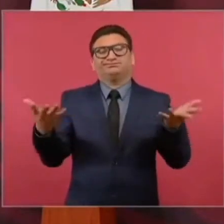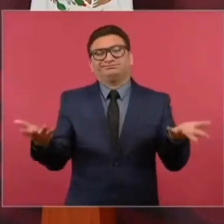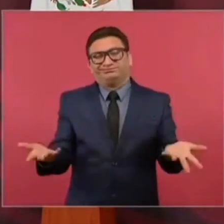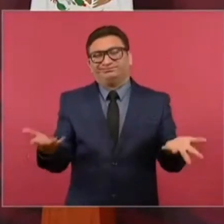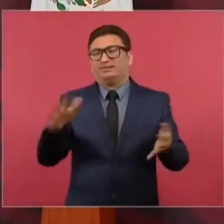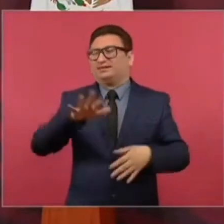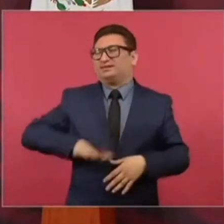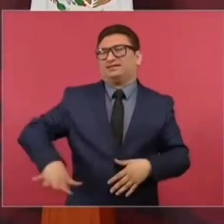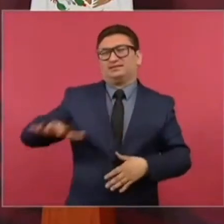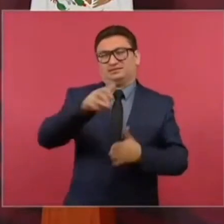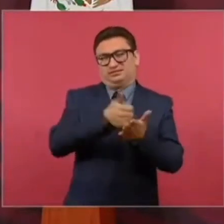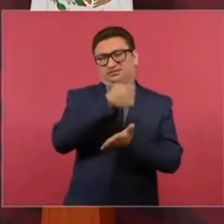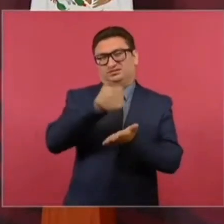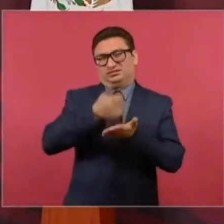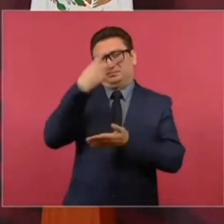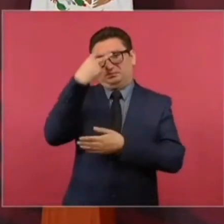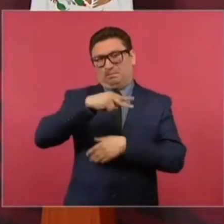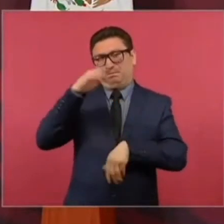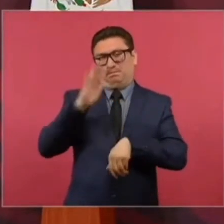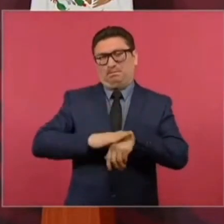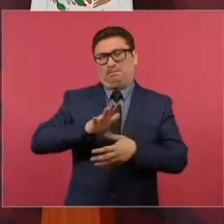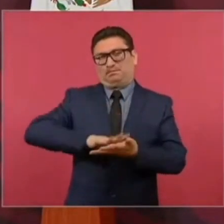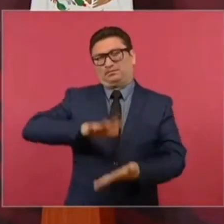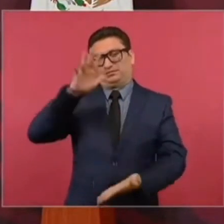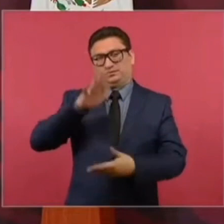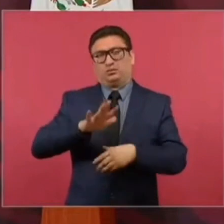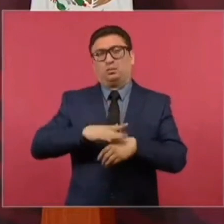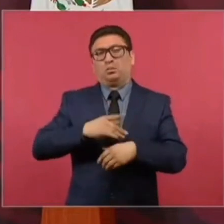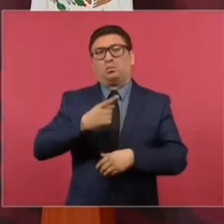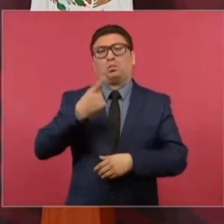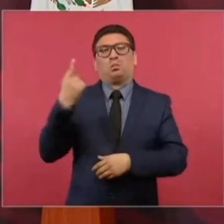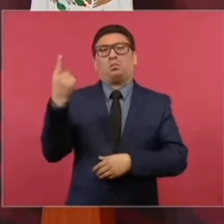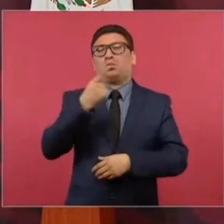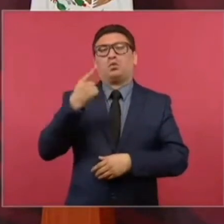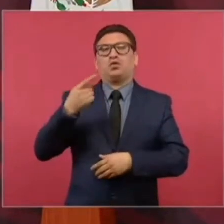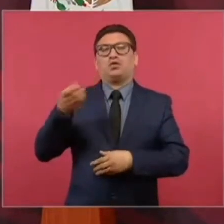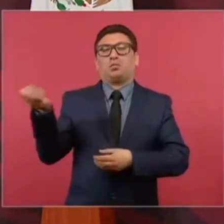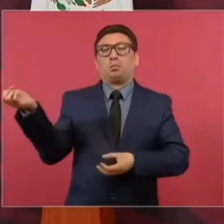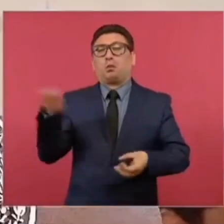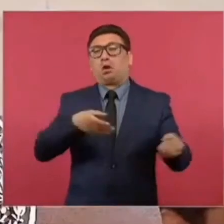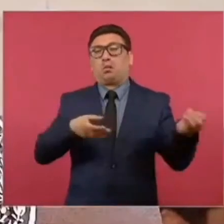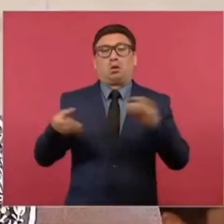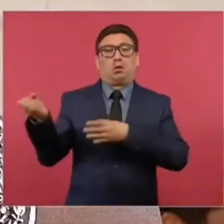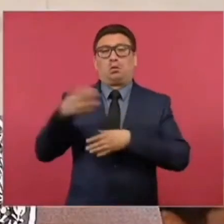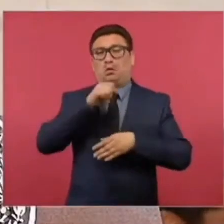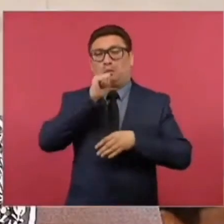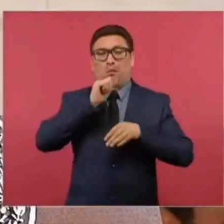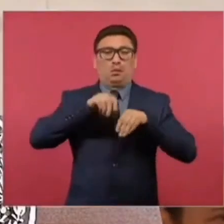en la Ciudad de México. Porque es muchísimo el bombardeo.